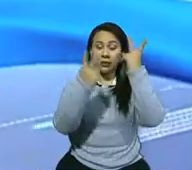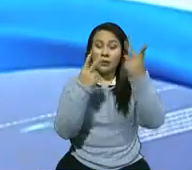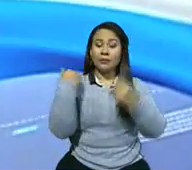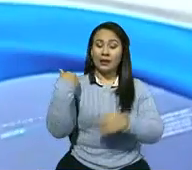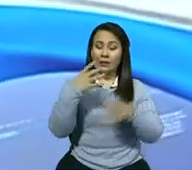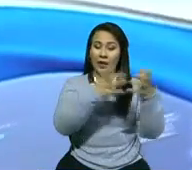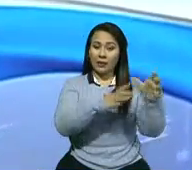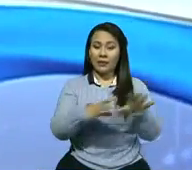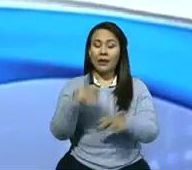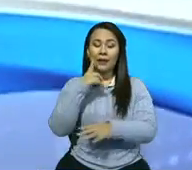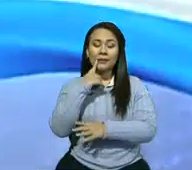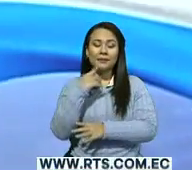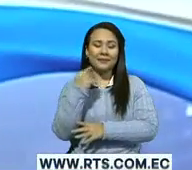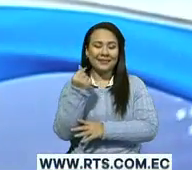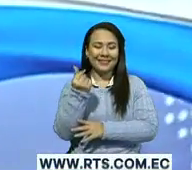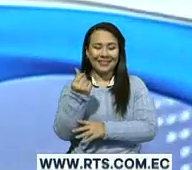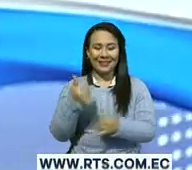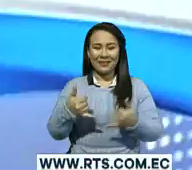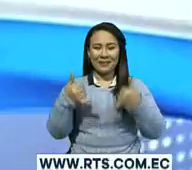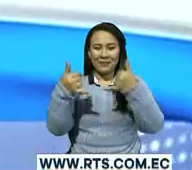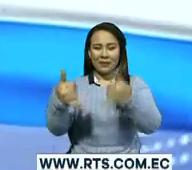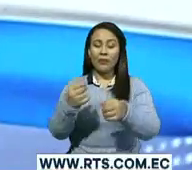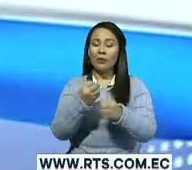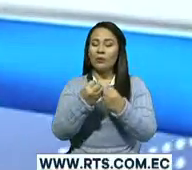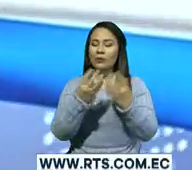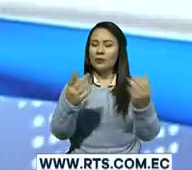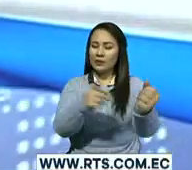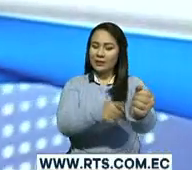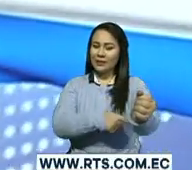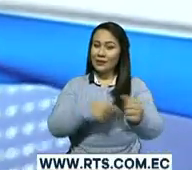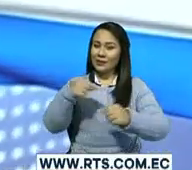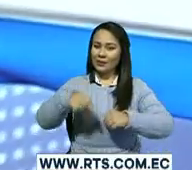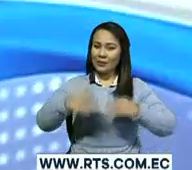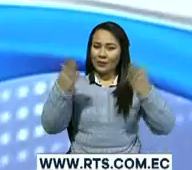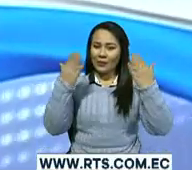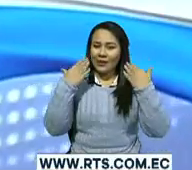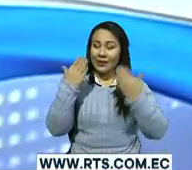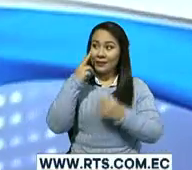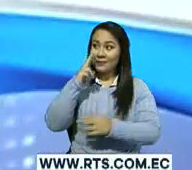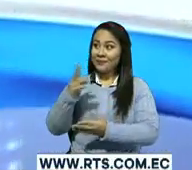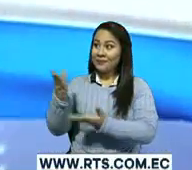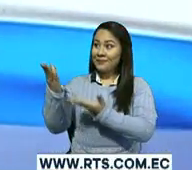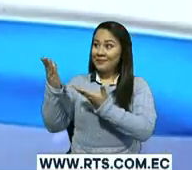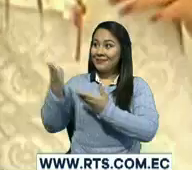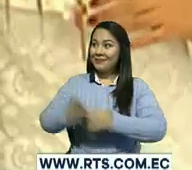sabor, premios y sobre todo mucha tradición porteña.